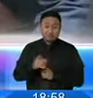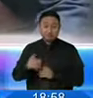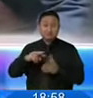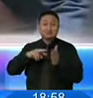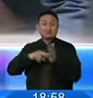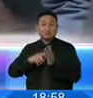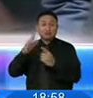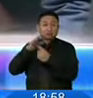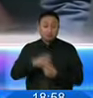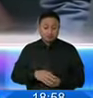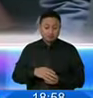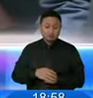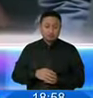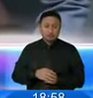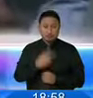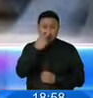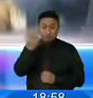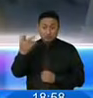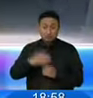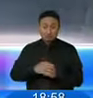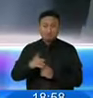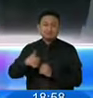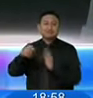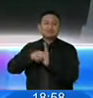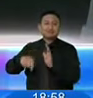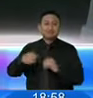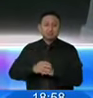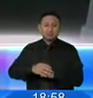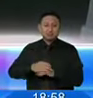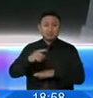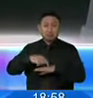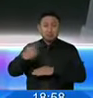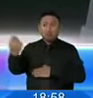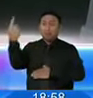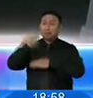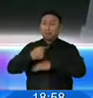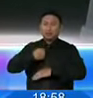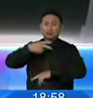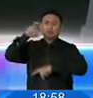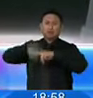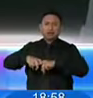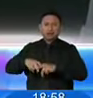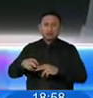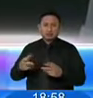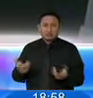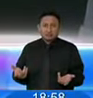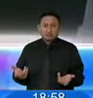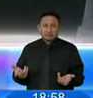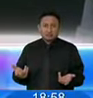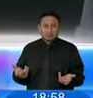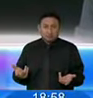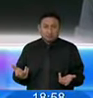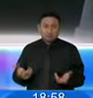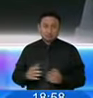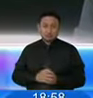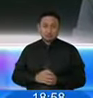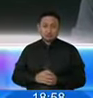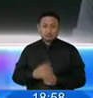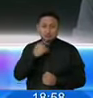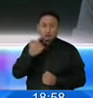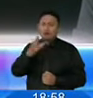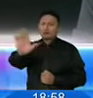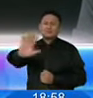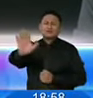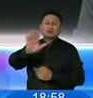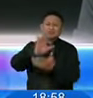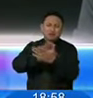doctor Trujillo, como ustedes pueden apreciar, me exige que me siente en otro lugar. Le he dicho que no se